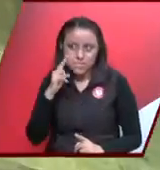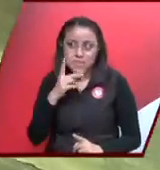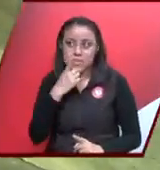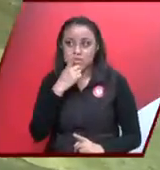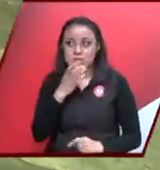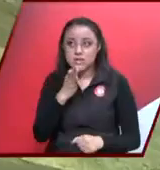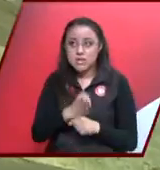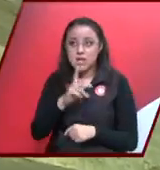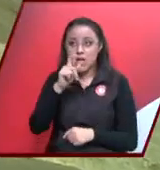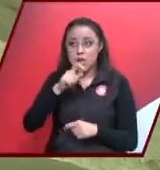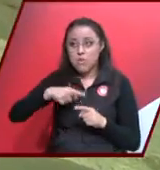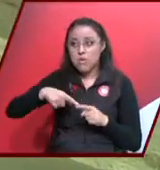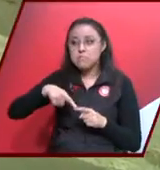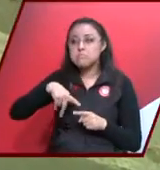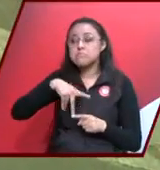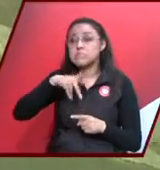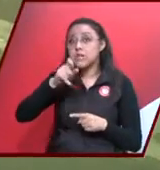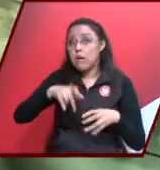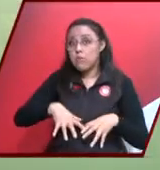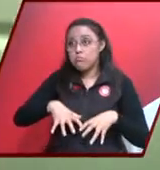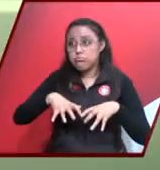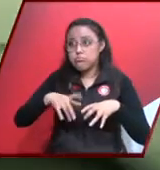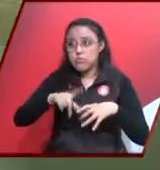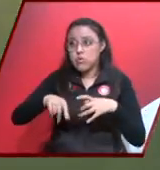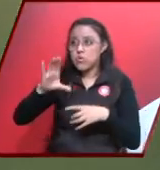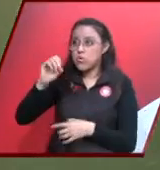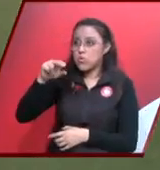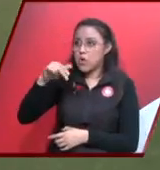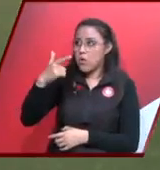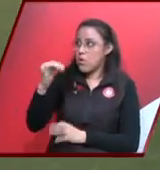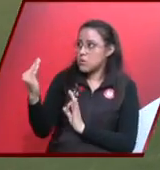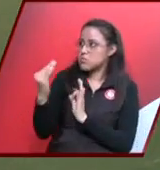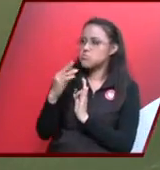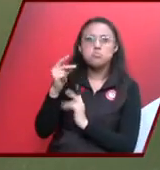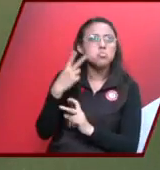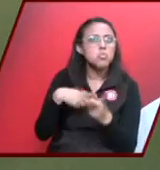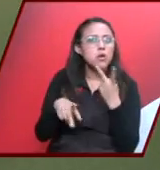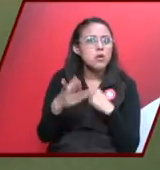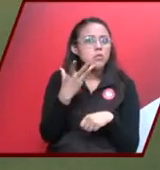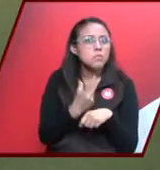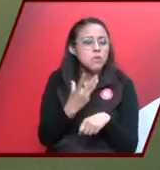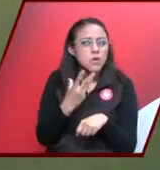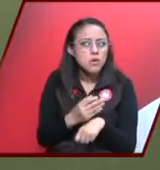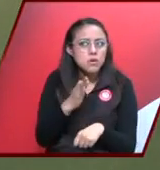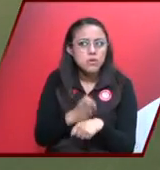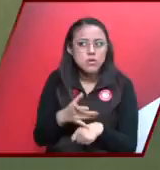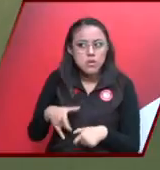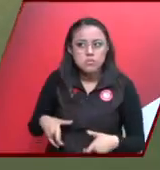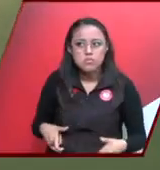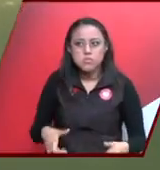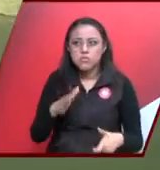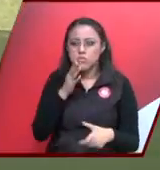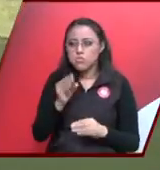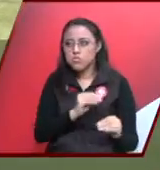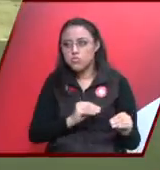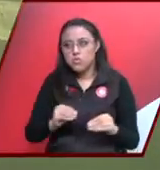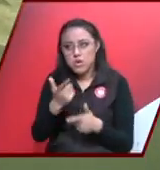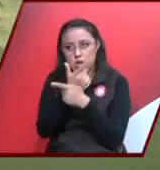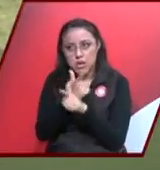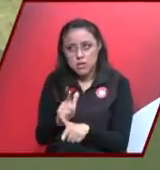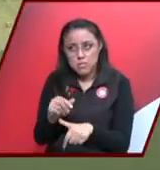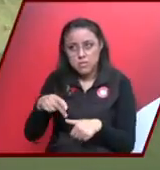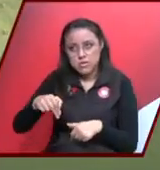un registro de agua potable, lo raro es que está afuera de Conagua y pues no lo reparan, está aquí obstruyendo el tránsito y el libro pasa de